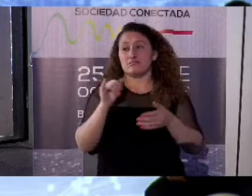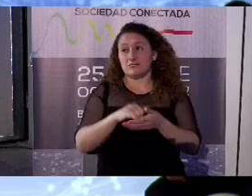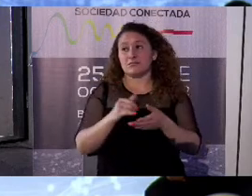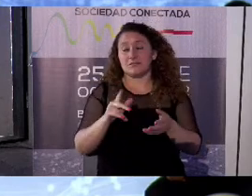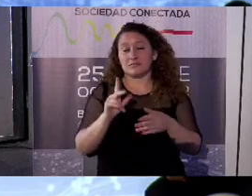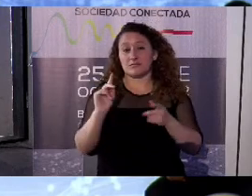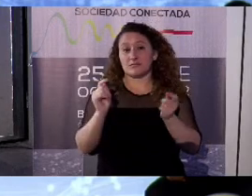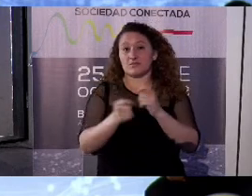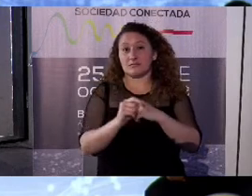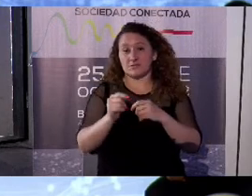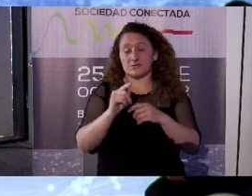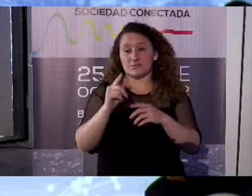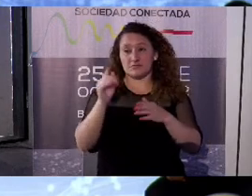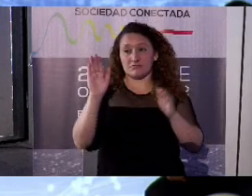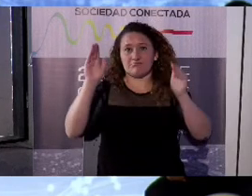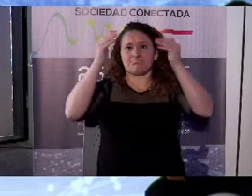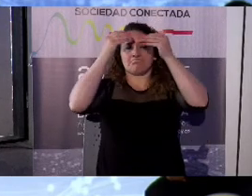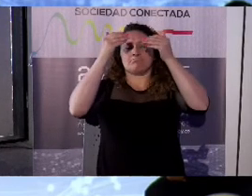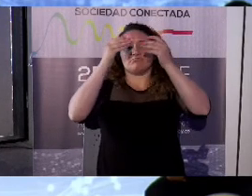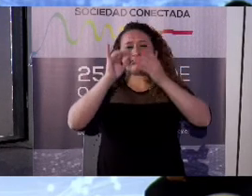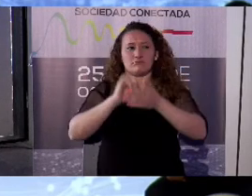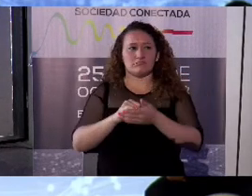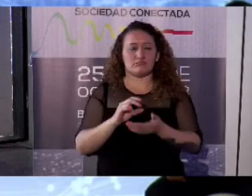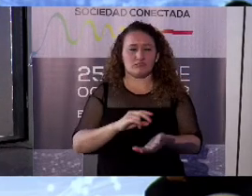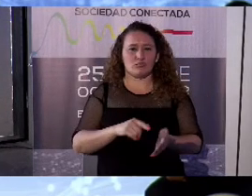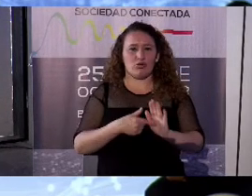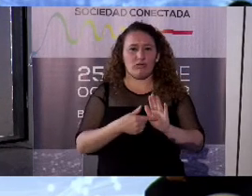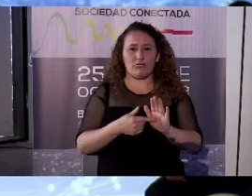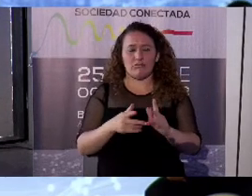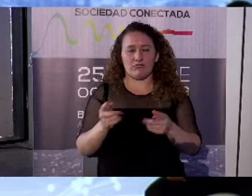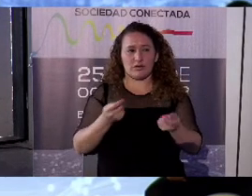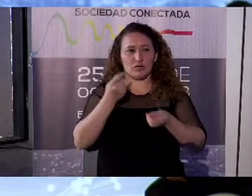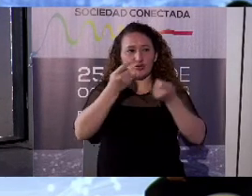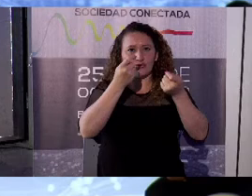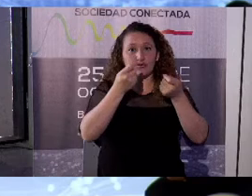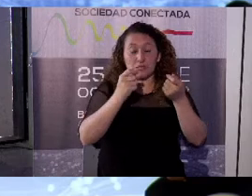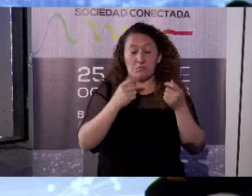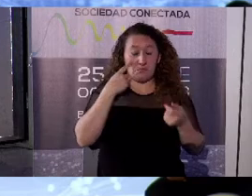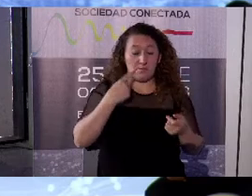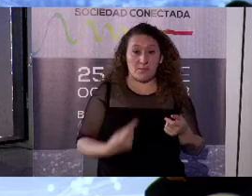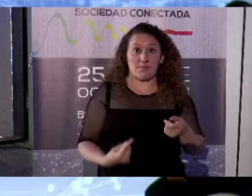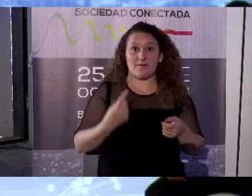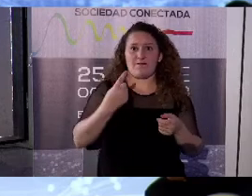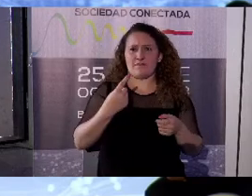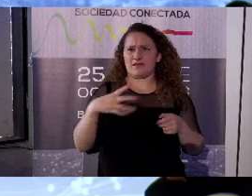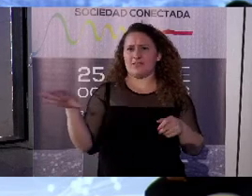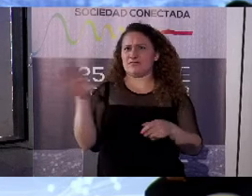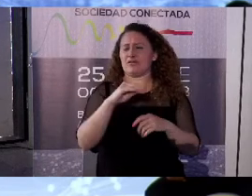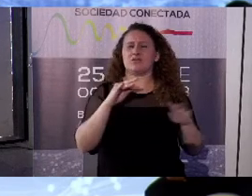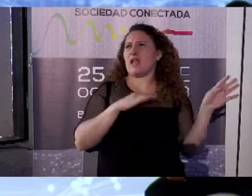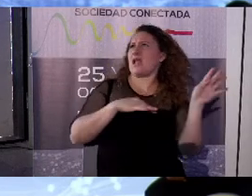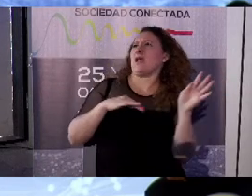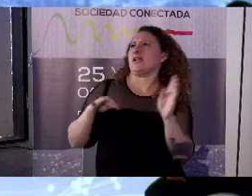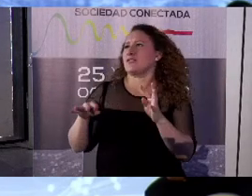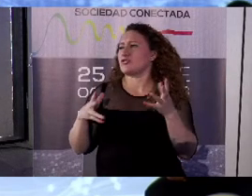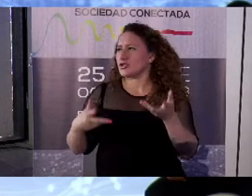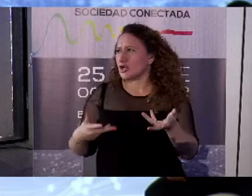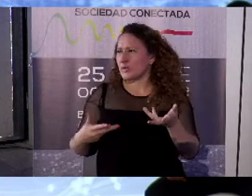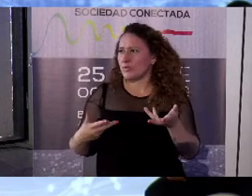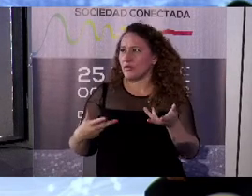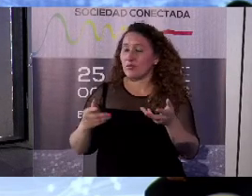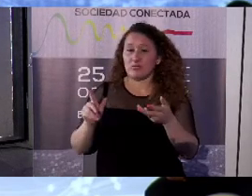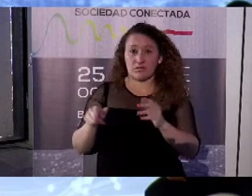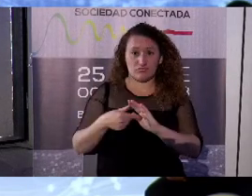eh la primera reacción que recibimos del mercado fue todo el mundo Se tiró de cabeza a ver cómo seguía con el modelo tradicional y este no es el modelo